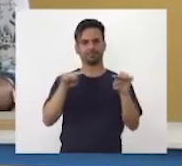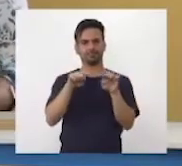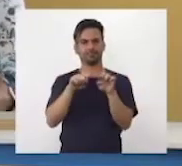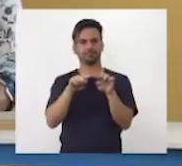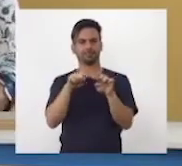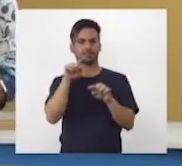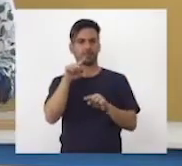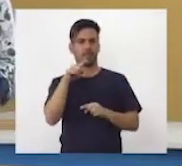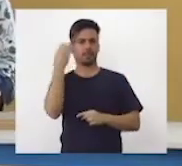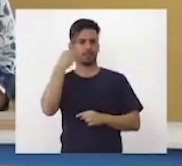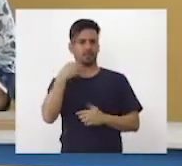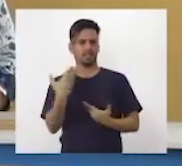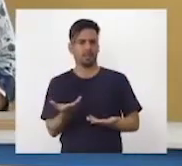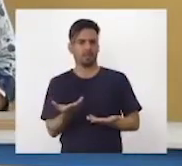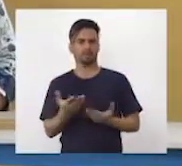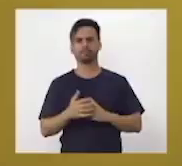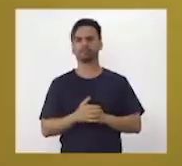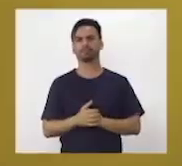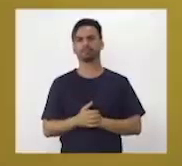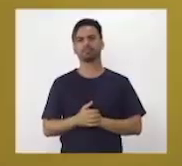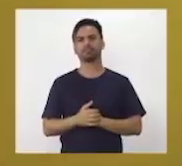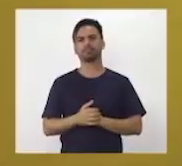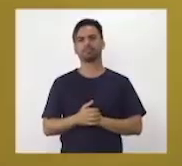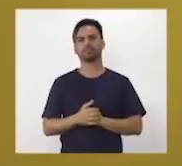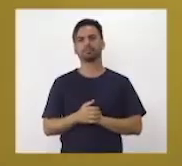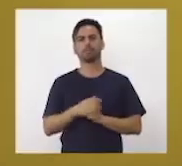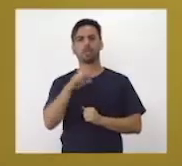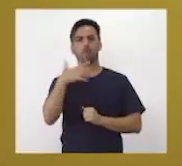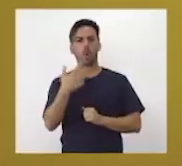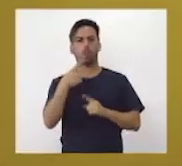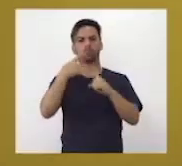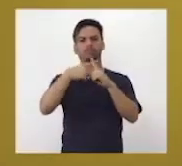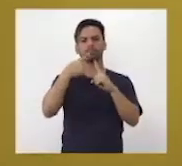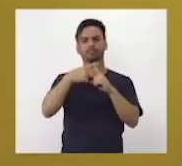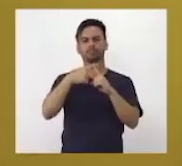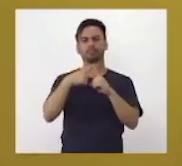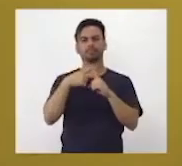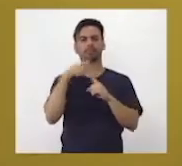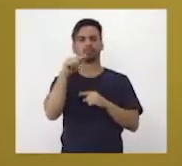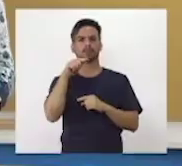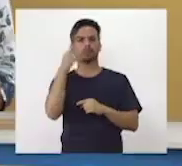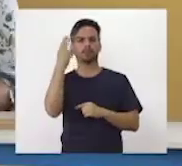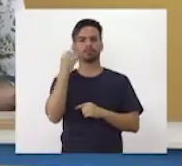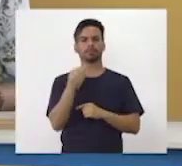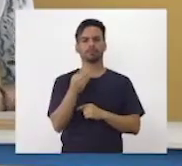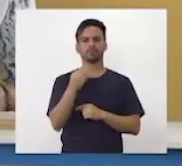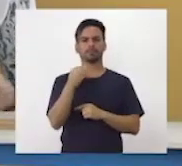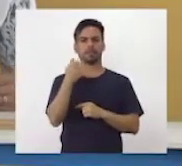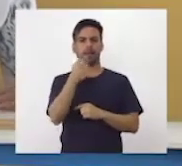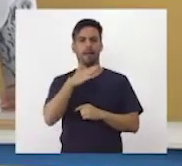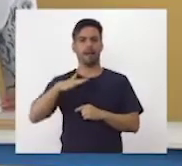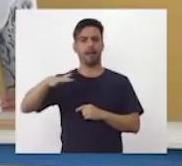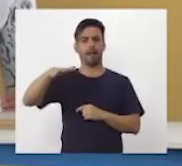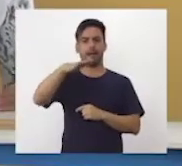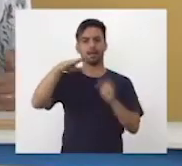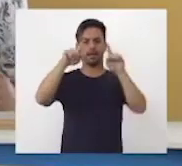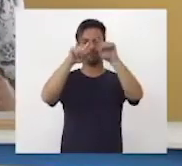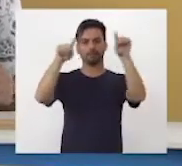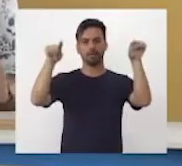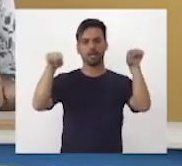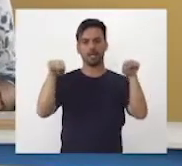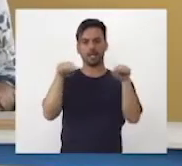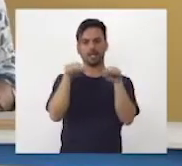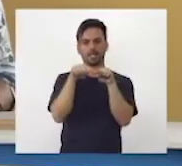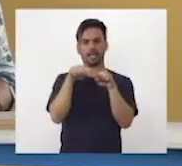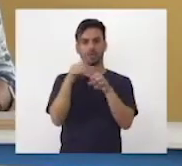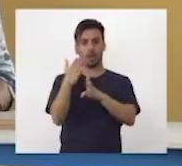calcular el área de este terreno, tenemos que tener en cuenta entonces cómo se calcula el